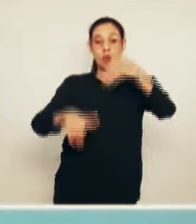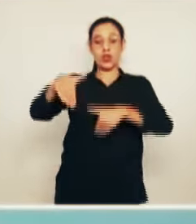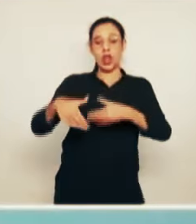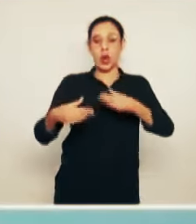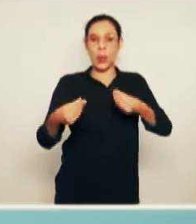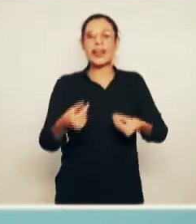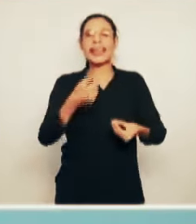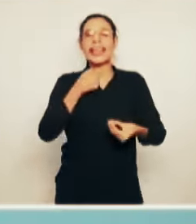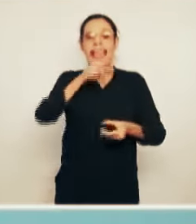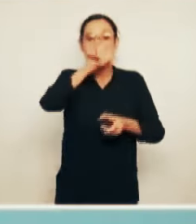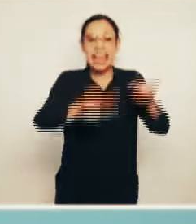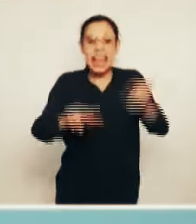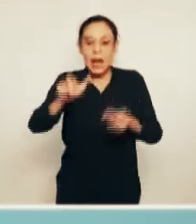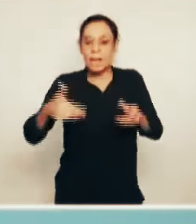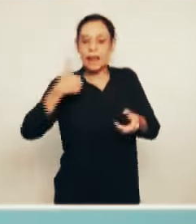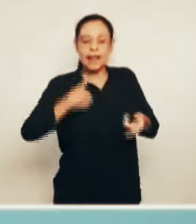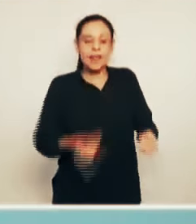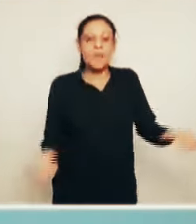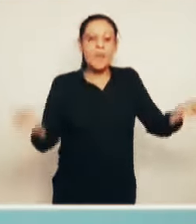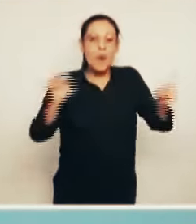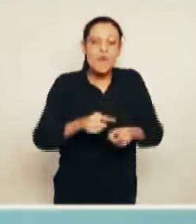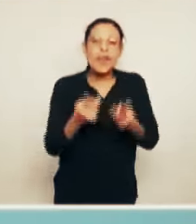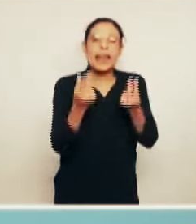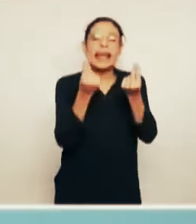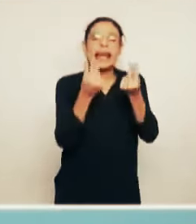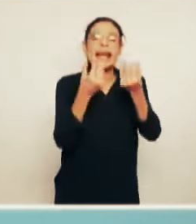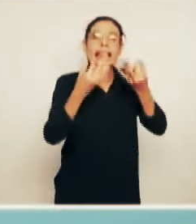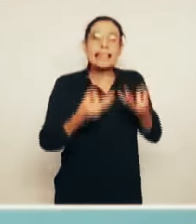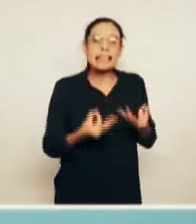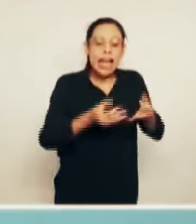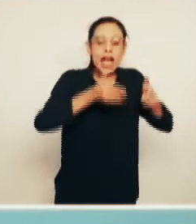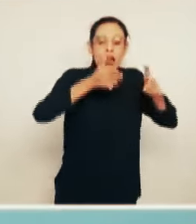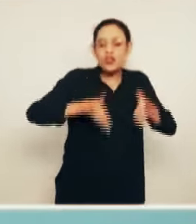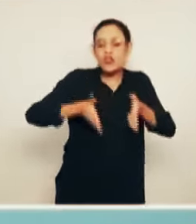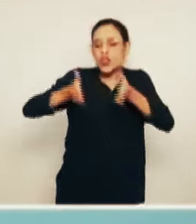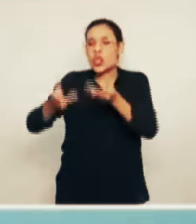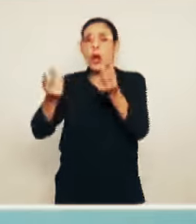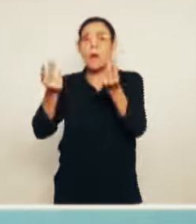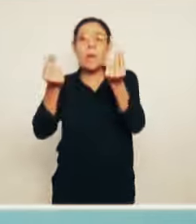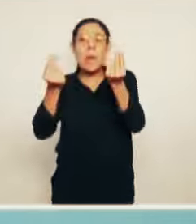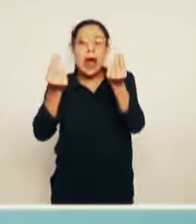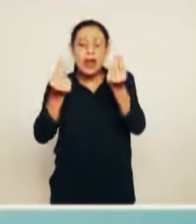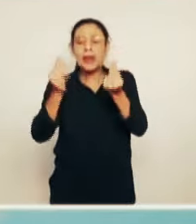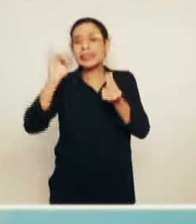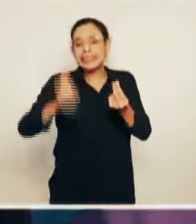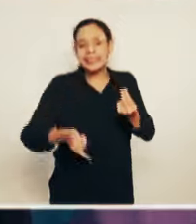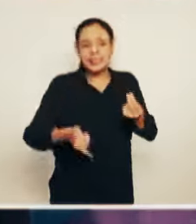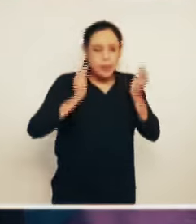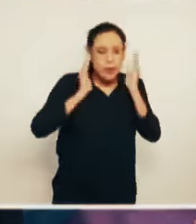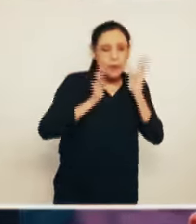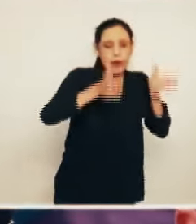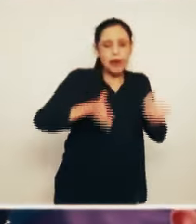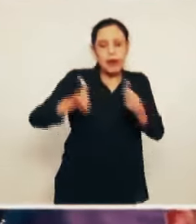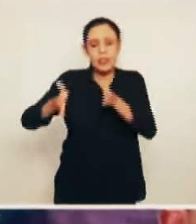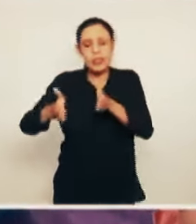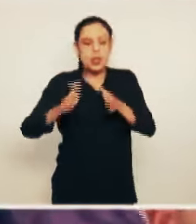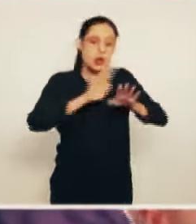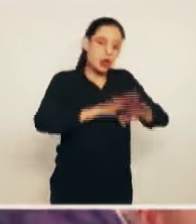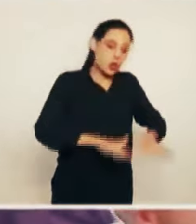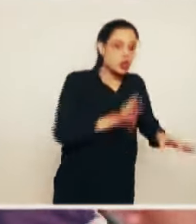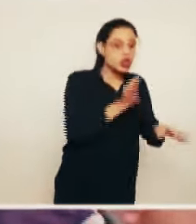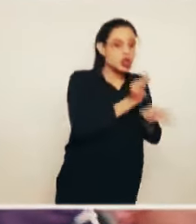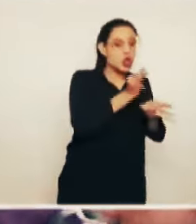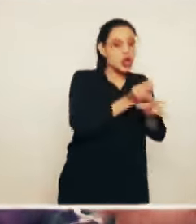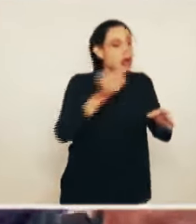calidad de vida y una vida organizada, ni siquiera gran calidad de vida, una vida organizada, ¿no? Donde los chicos van al colegio, comen